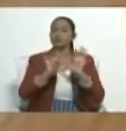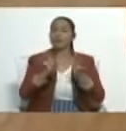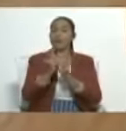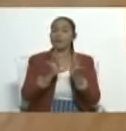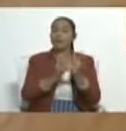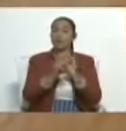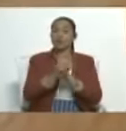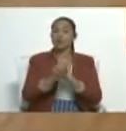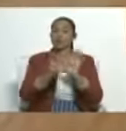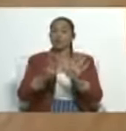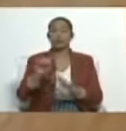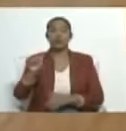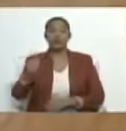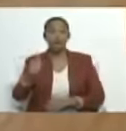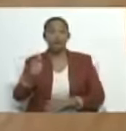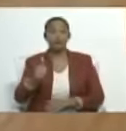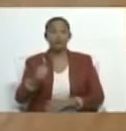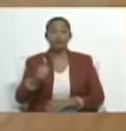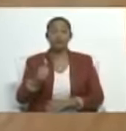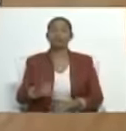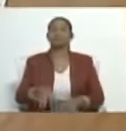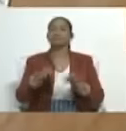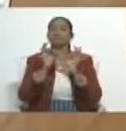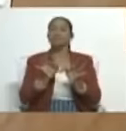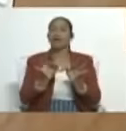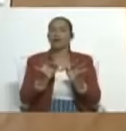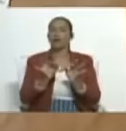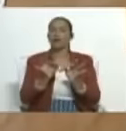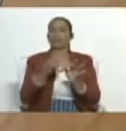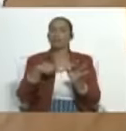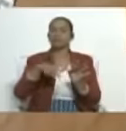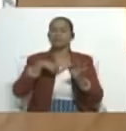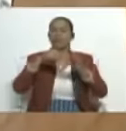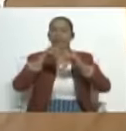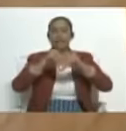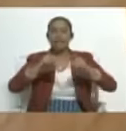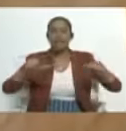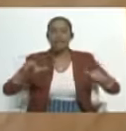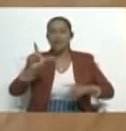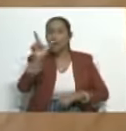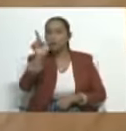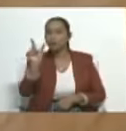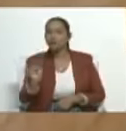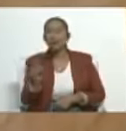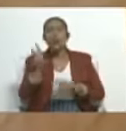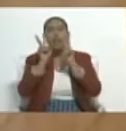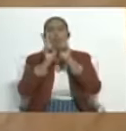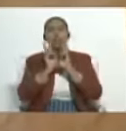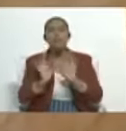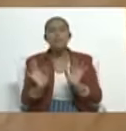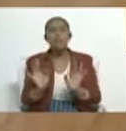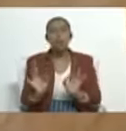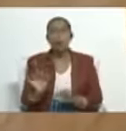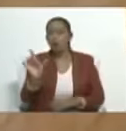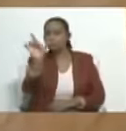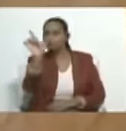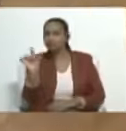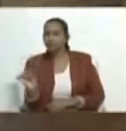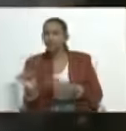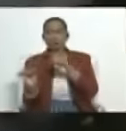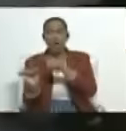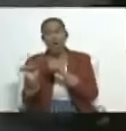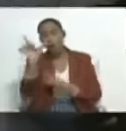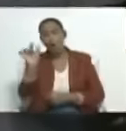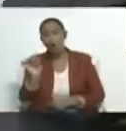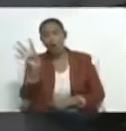1810 estaba intacto nuestro territorio de la Guayana Esequiba. Éramos Capitanía General